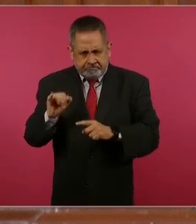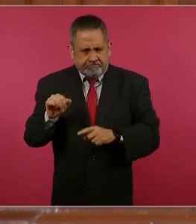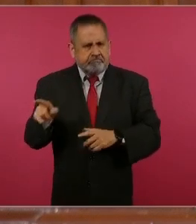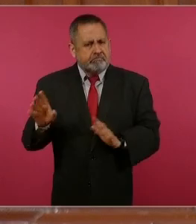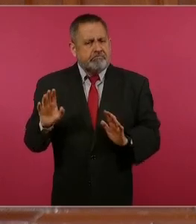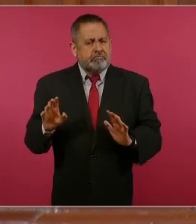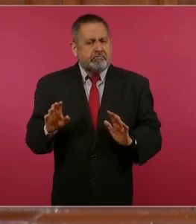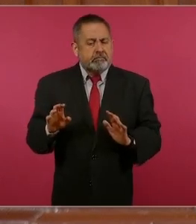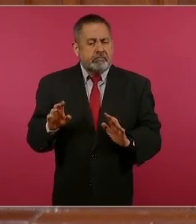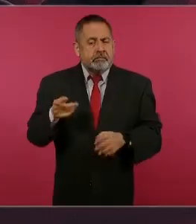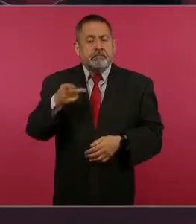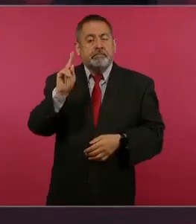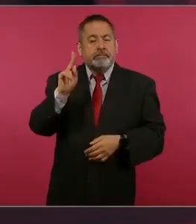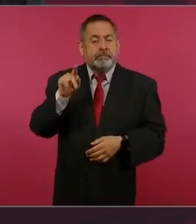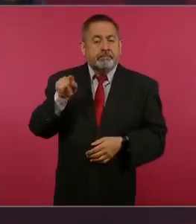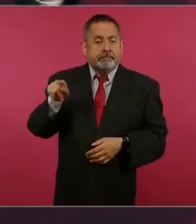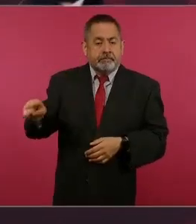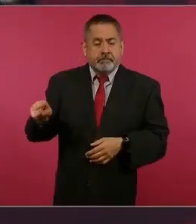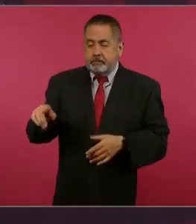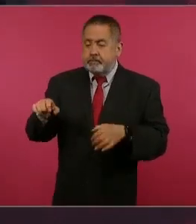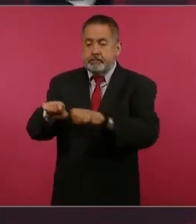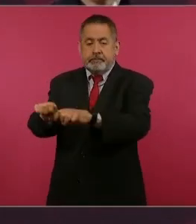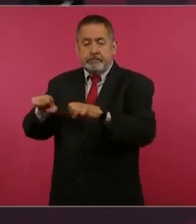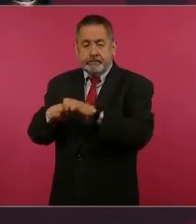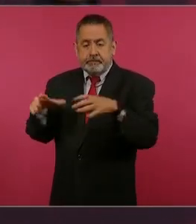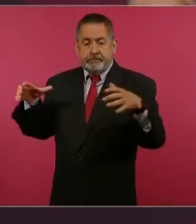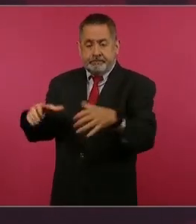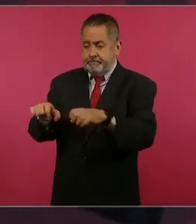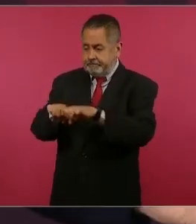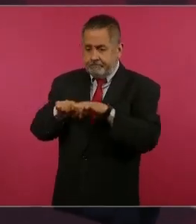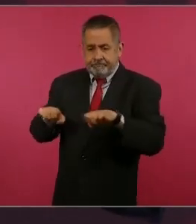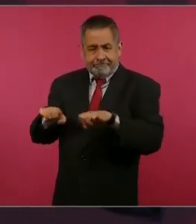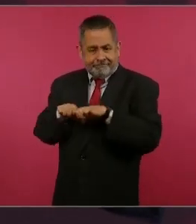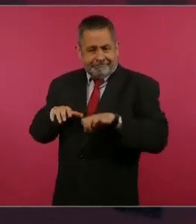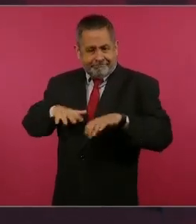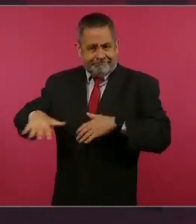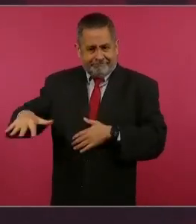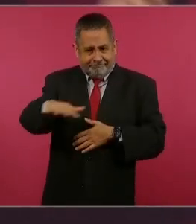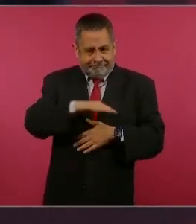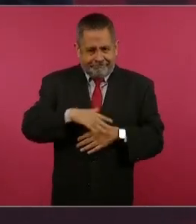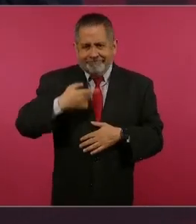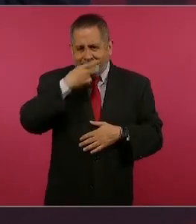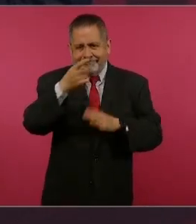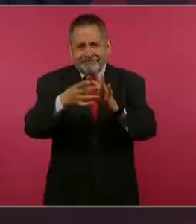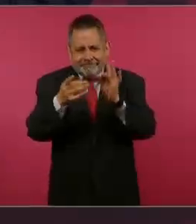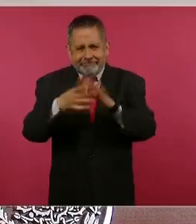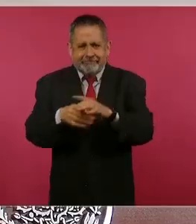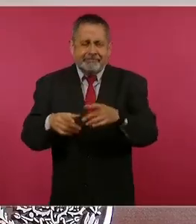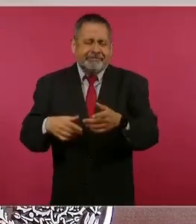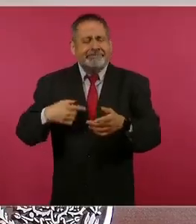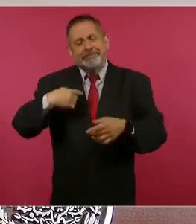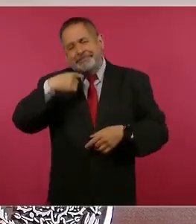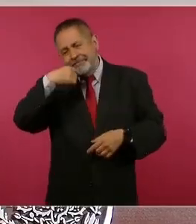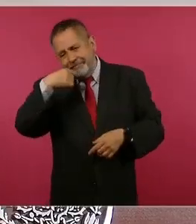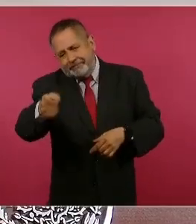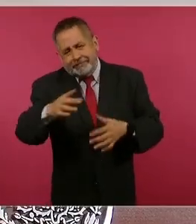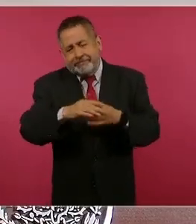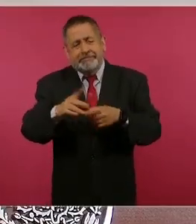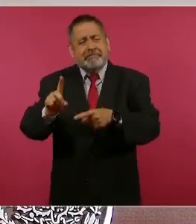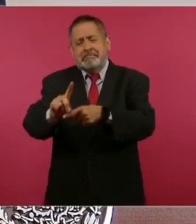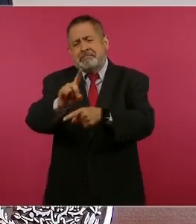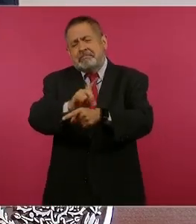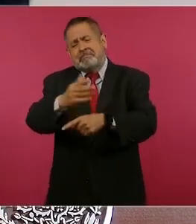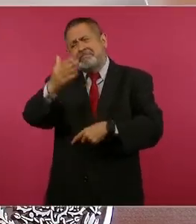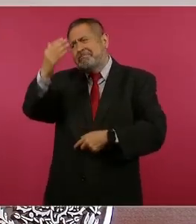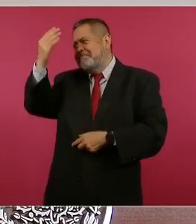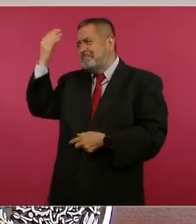pero somos un equipo. Además, lo que decimos aquí es lo que hemos venido diciendo